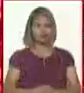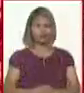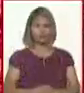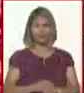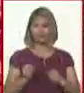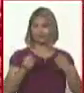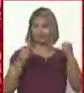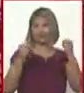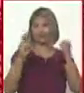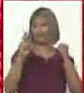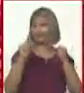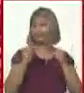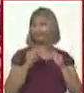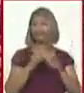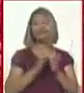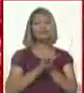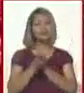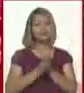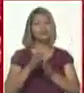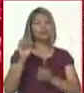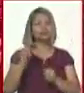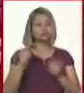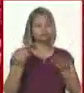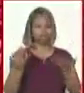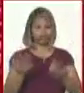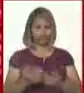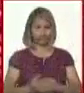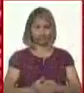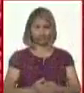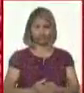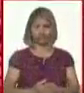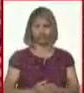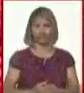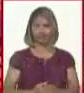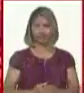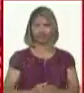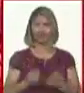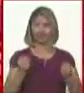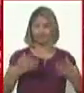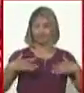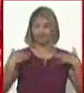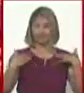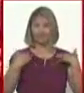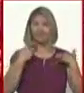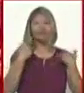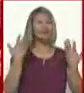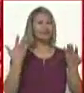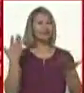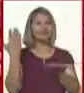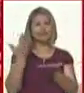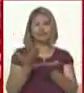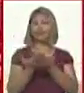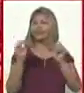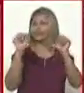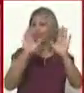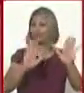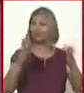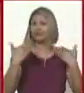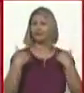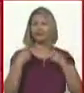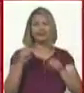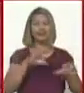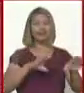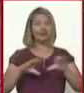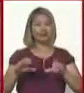Y nerviosa no estoy, pero sí ansiosa. Espero con mucha alegría ya que llegue el domingo. Tengo